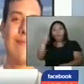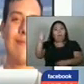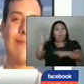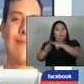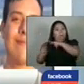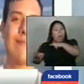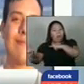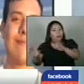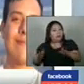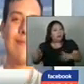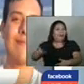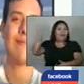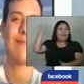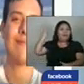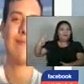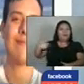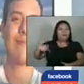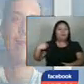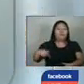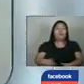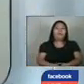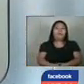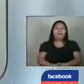comida rápida en noviembre pasado.